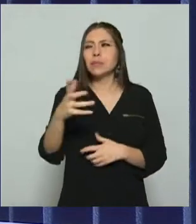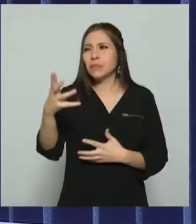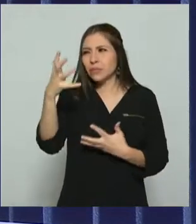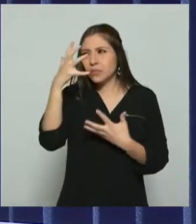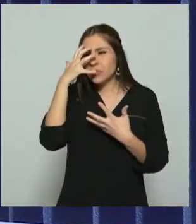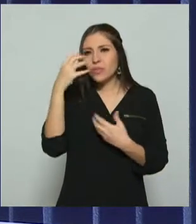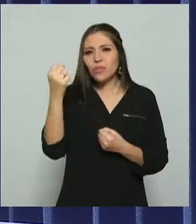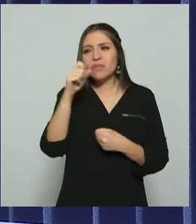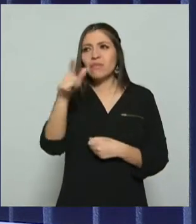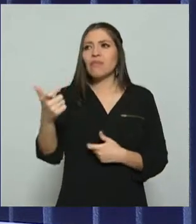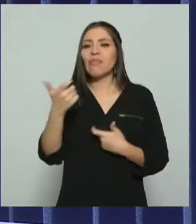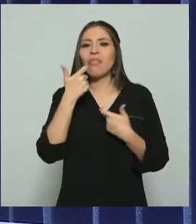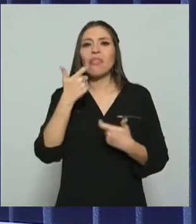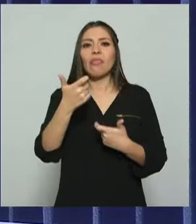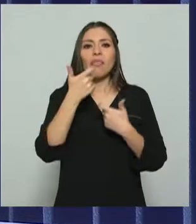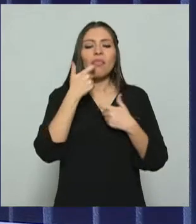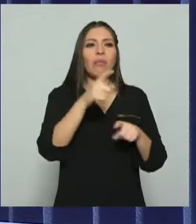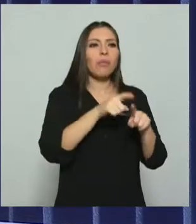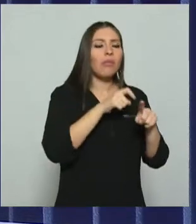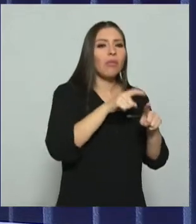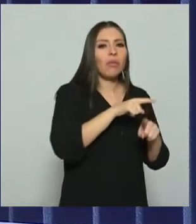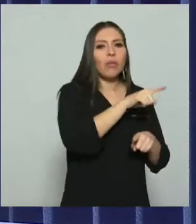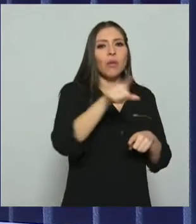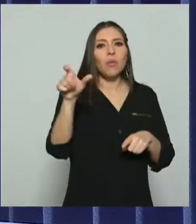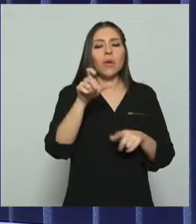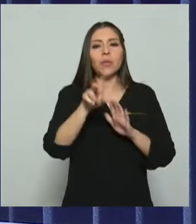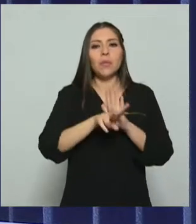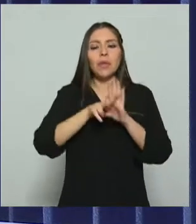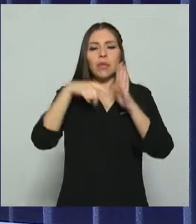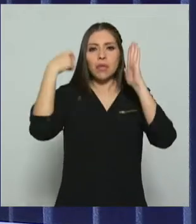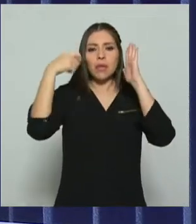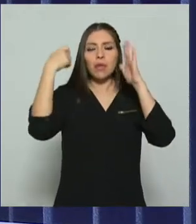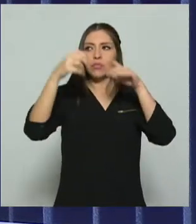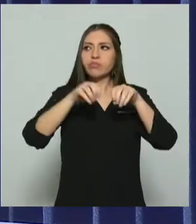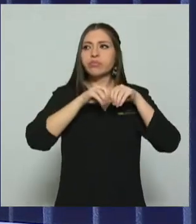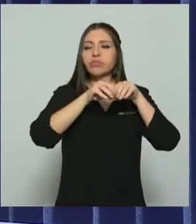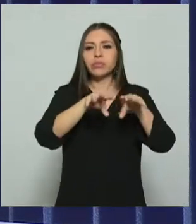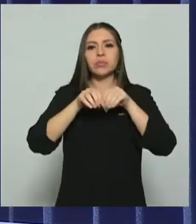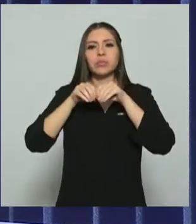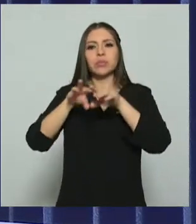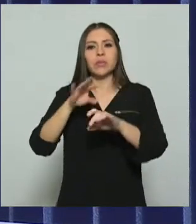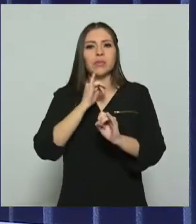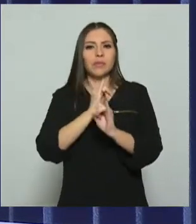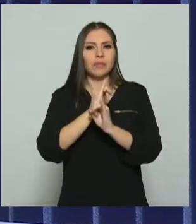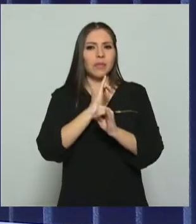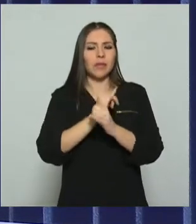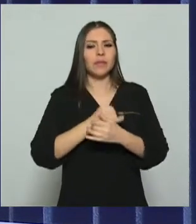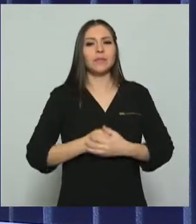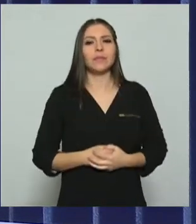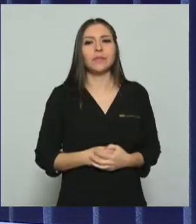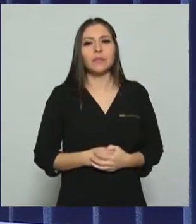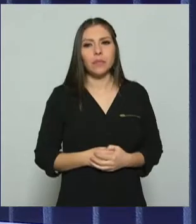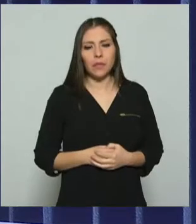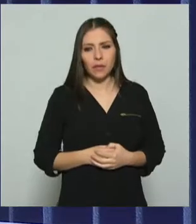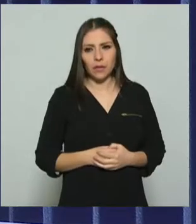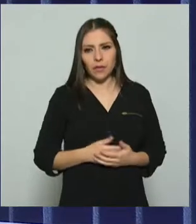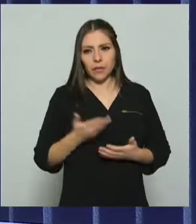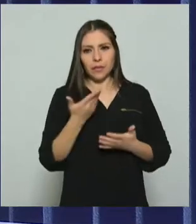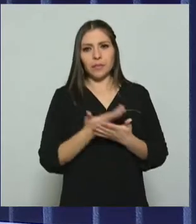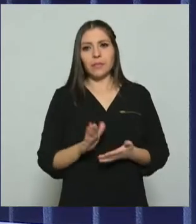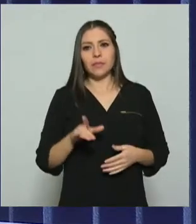mofa social de la que son víctimas una vez que sus videos salen a plataformas digitales pornográficas, que además, déjeme decirle, es un